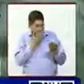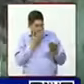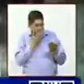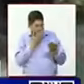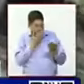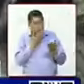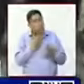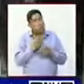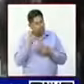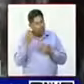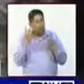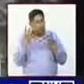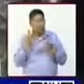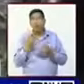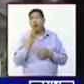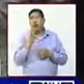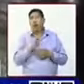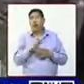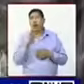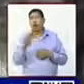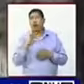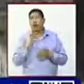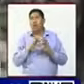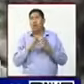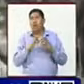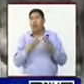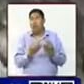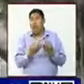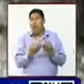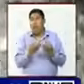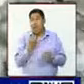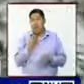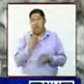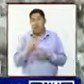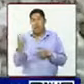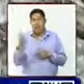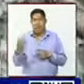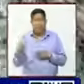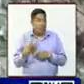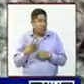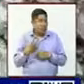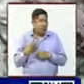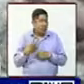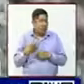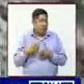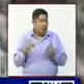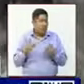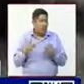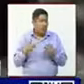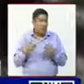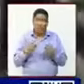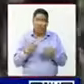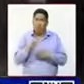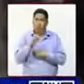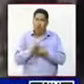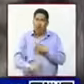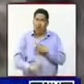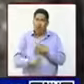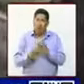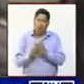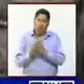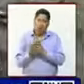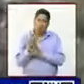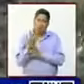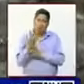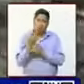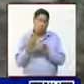a 44 familias, eso es lo que nos manifiestan según los reportes. No lo tenemos cuantificado el daño causado de los